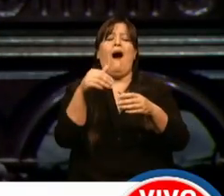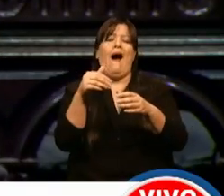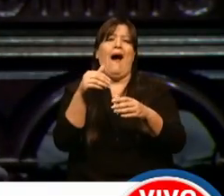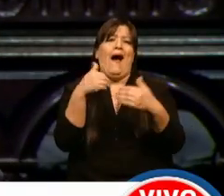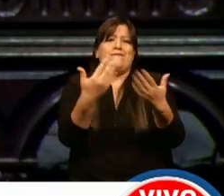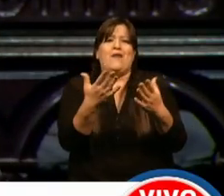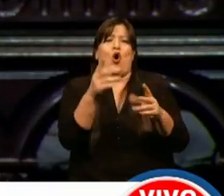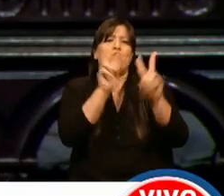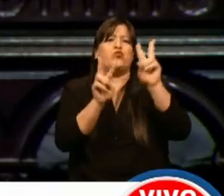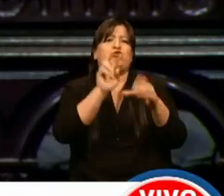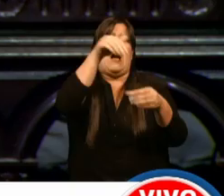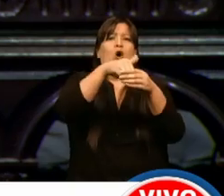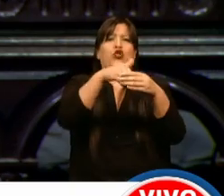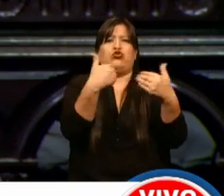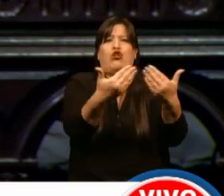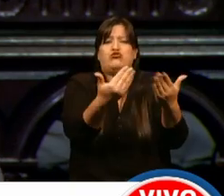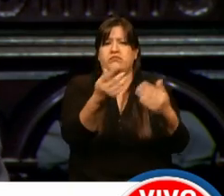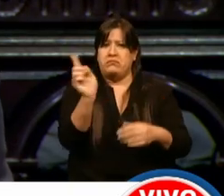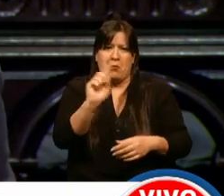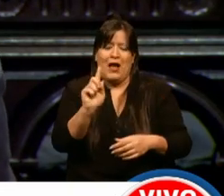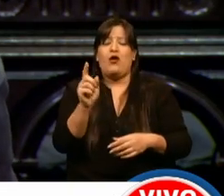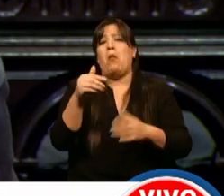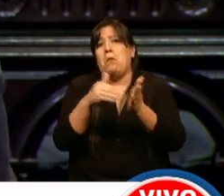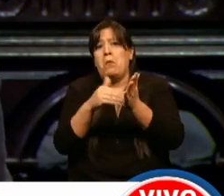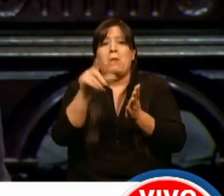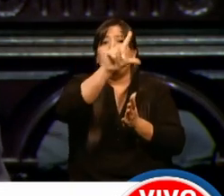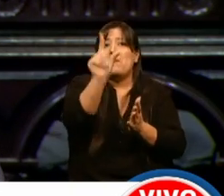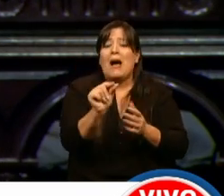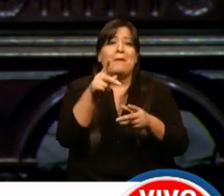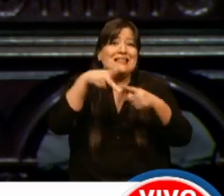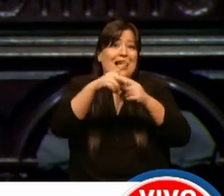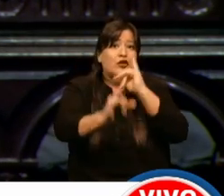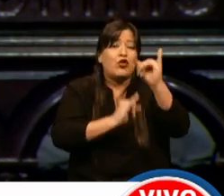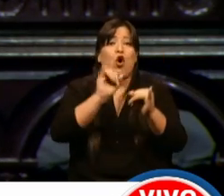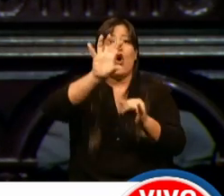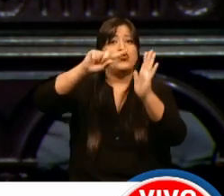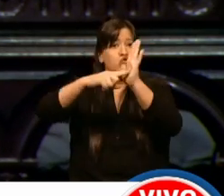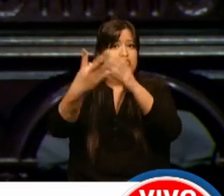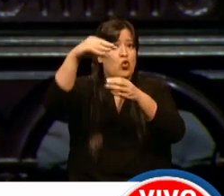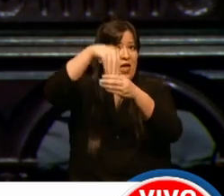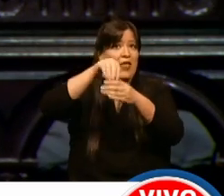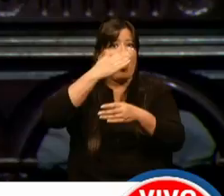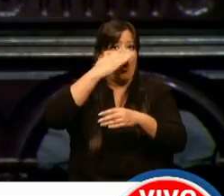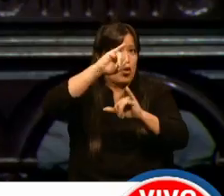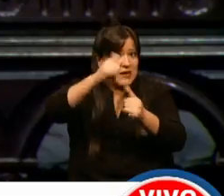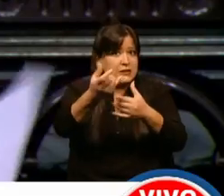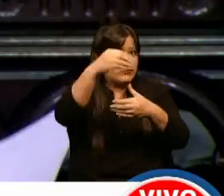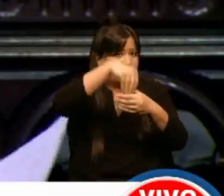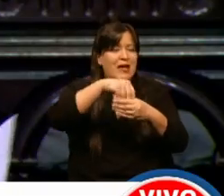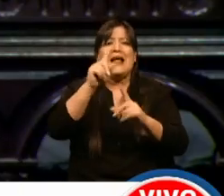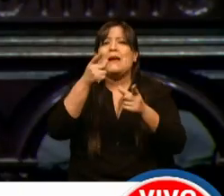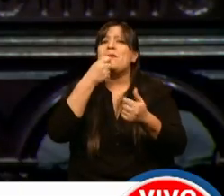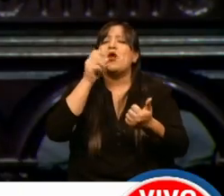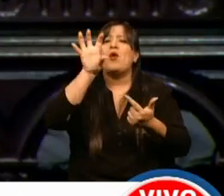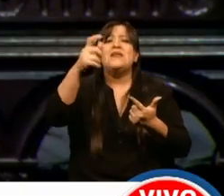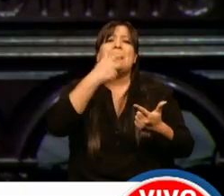pero sin embargo según el mapa y según lo que han explicado técnicamente la ciudad de córdoba ingresa también ingresa por ejemplo la